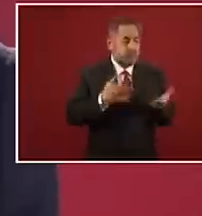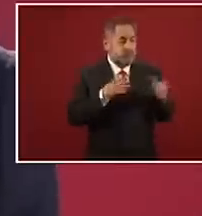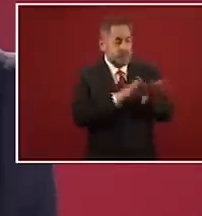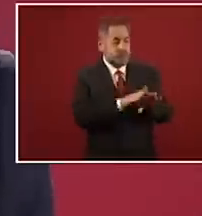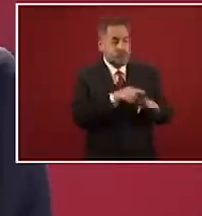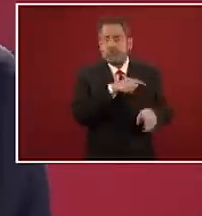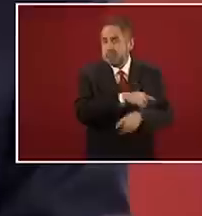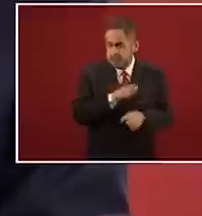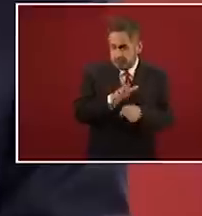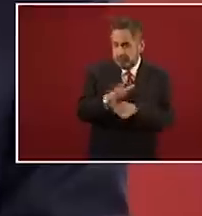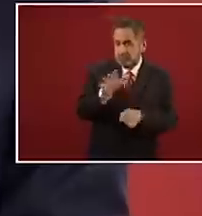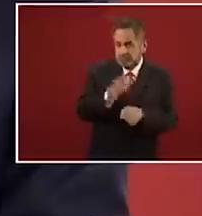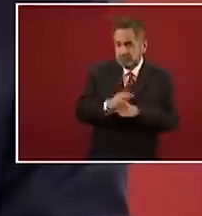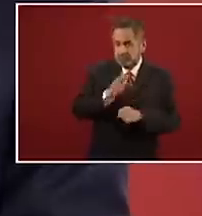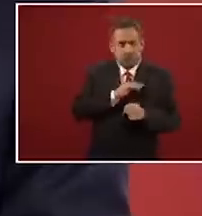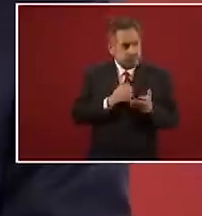posibilidad